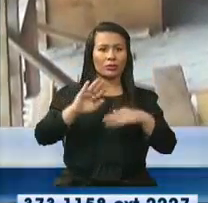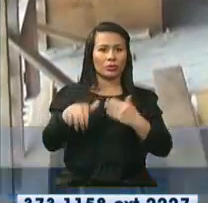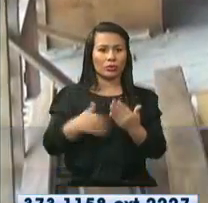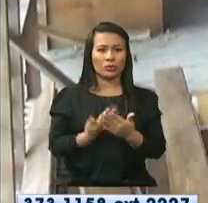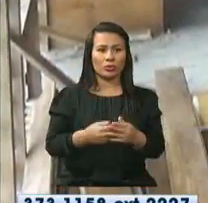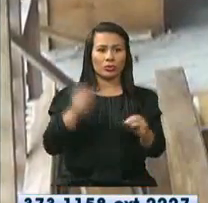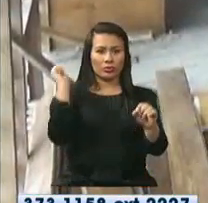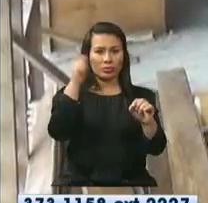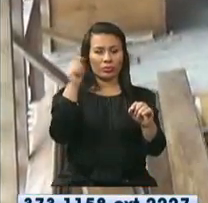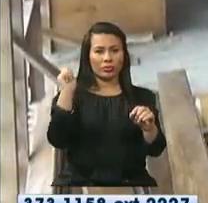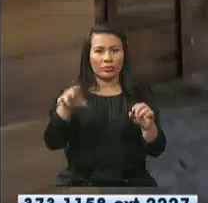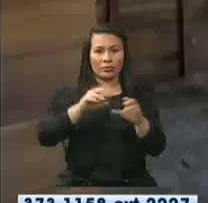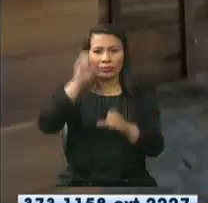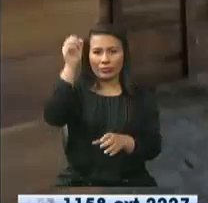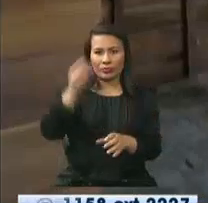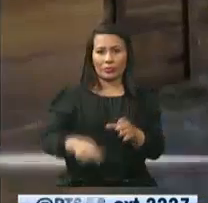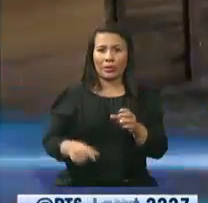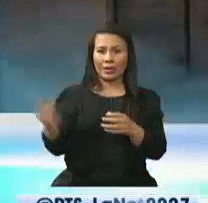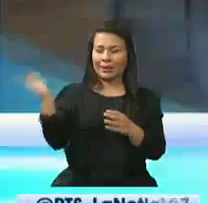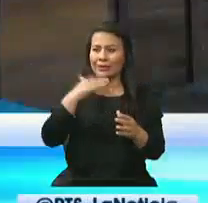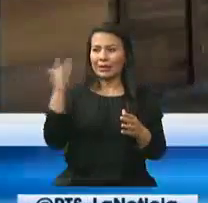lo que tira todo